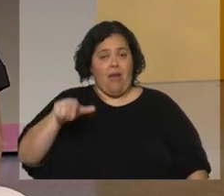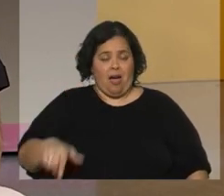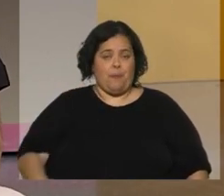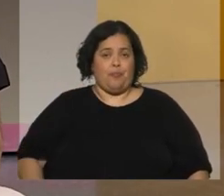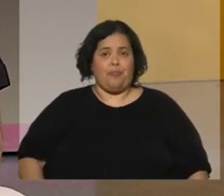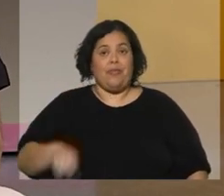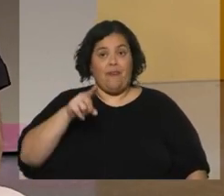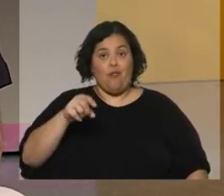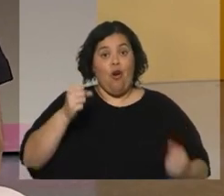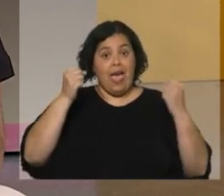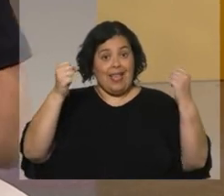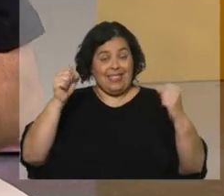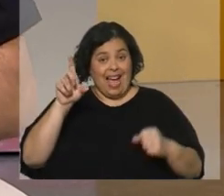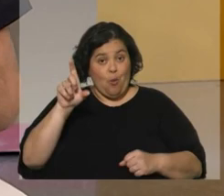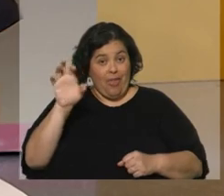cres